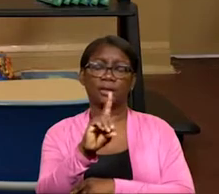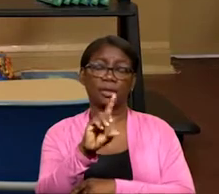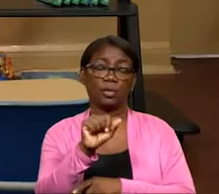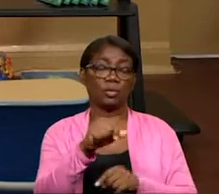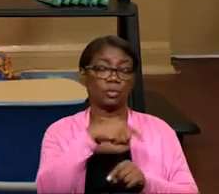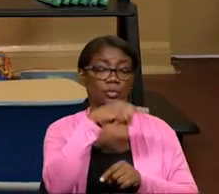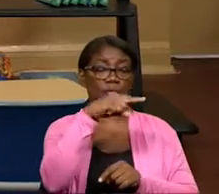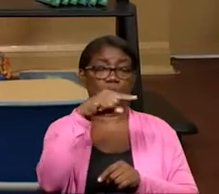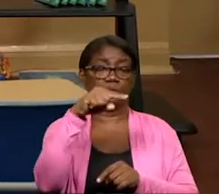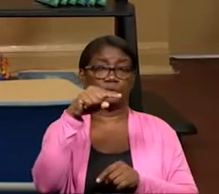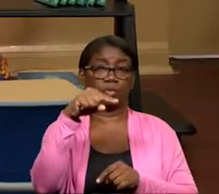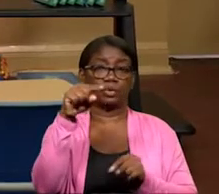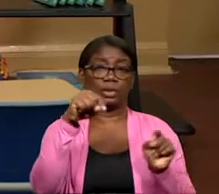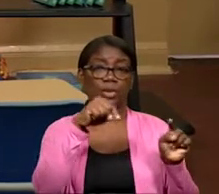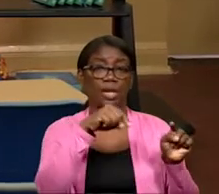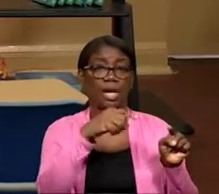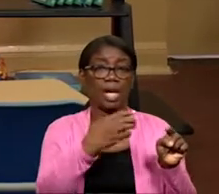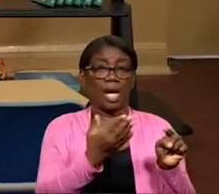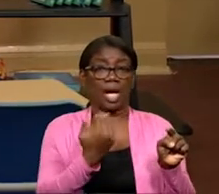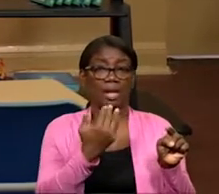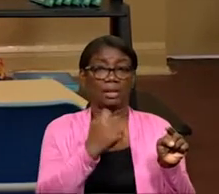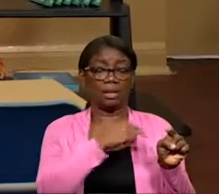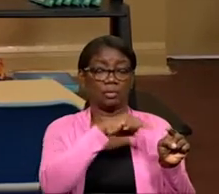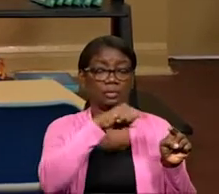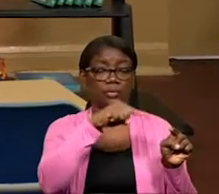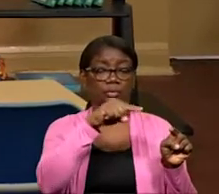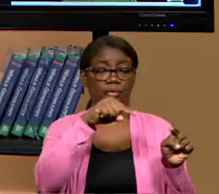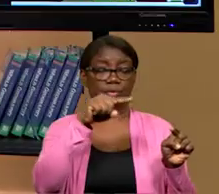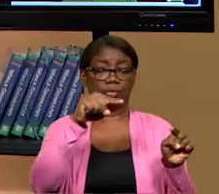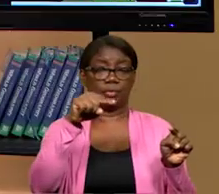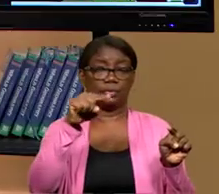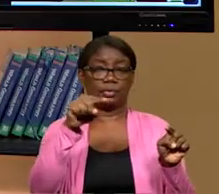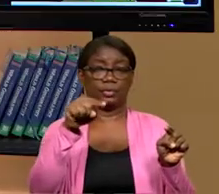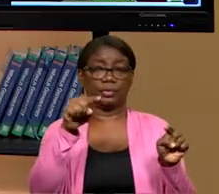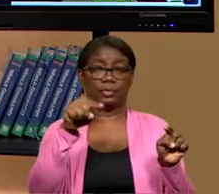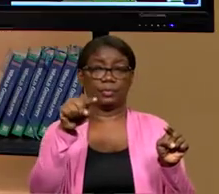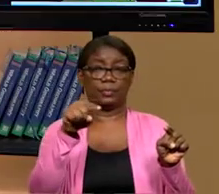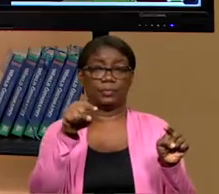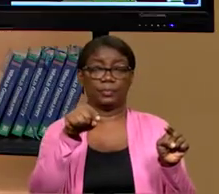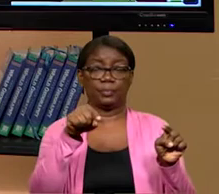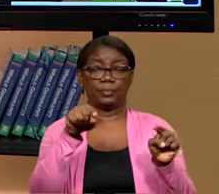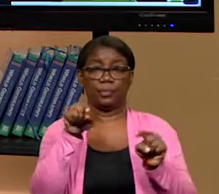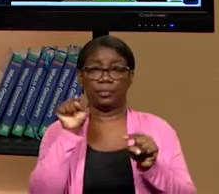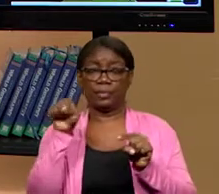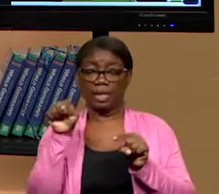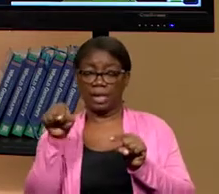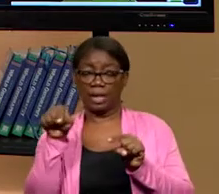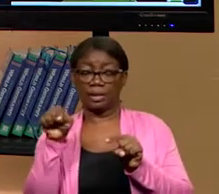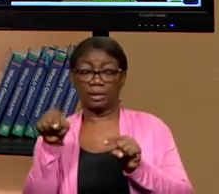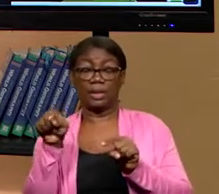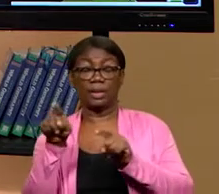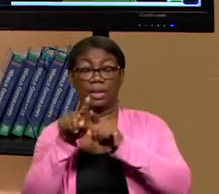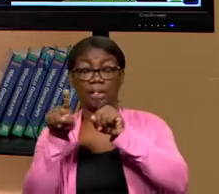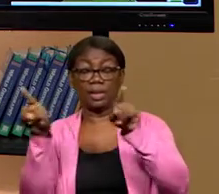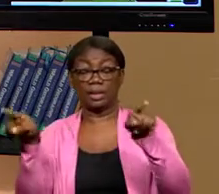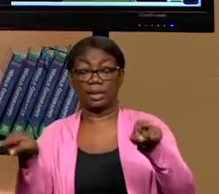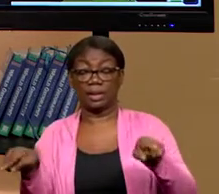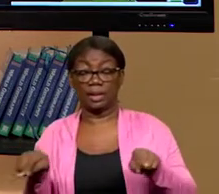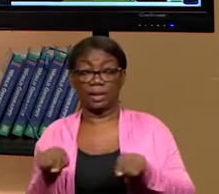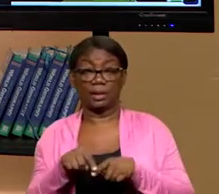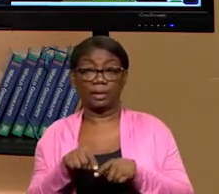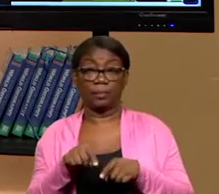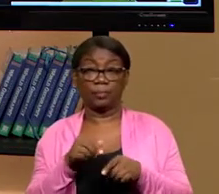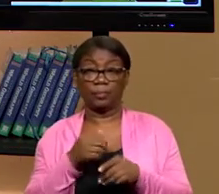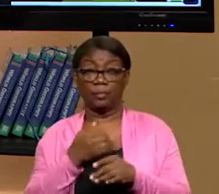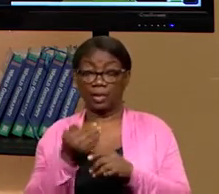la señal. O sea, en cuanto a que la señal, nos saltábamos aquí este bloque, que una vez que llega a